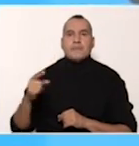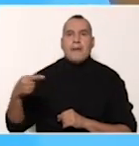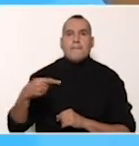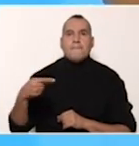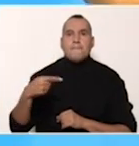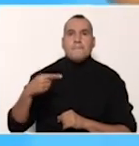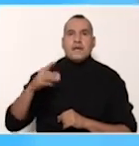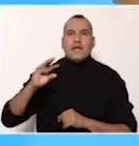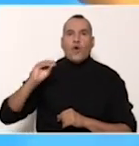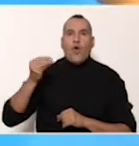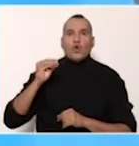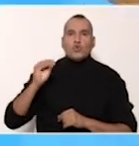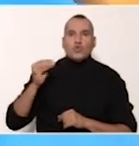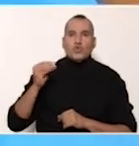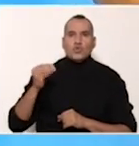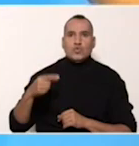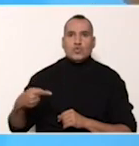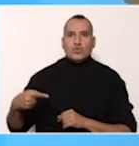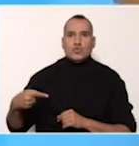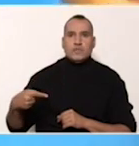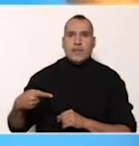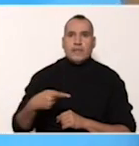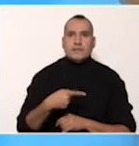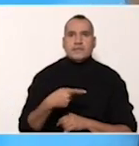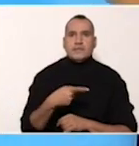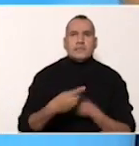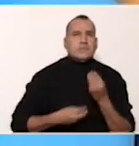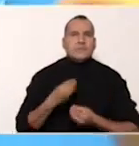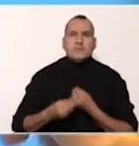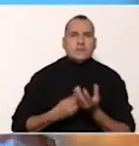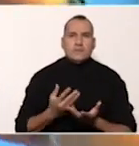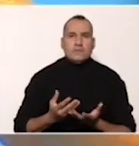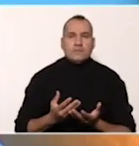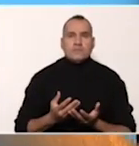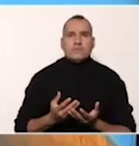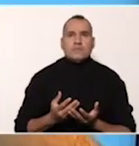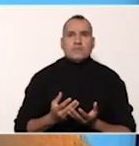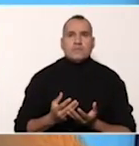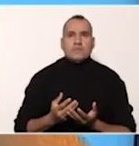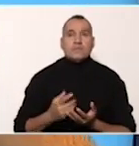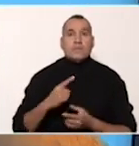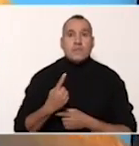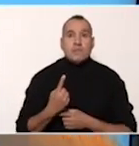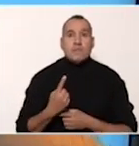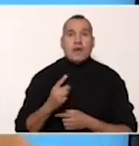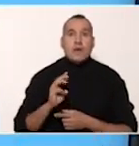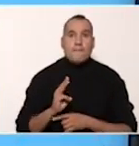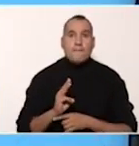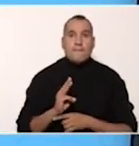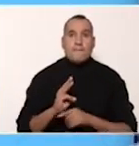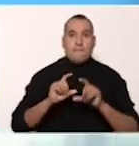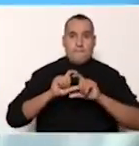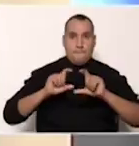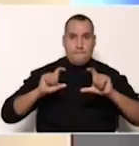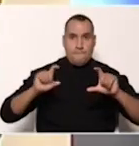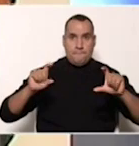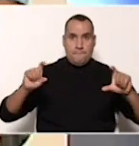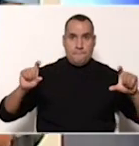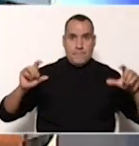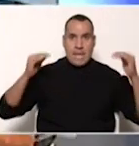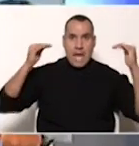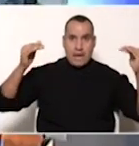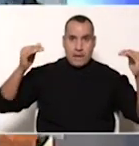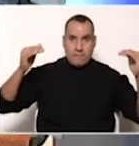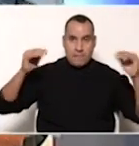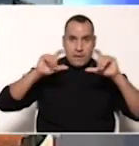restarlo con Q de X. ¿Cuál es el primer nombrado? P de X. P de X iría